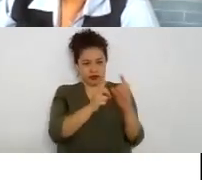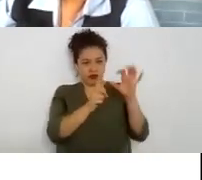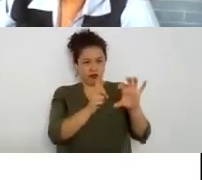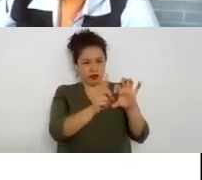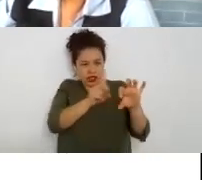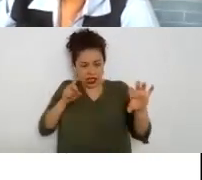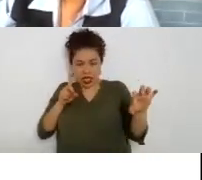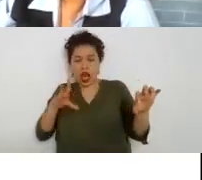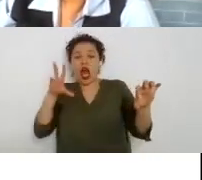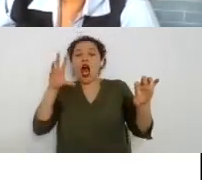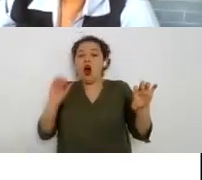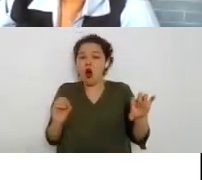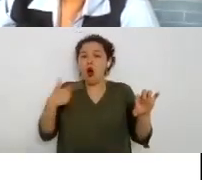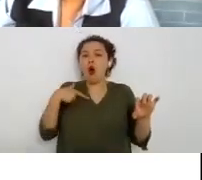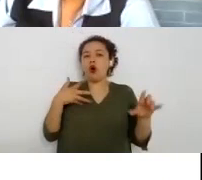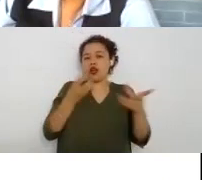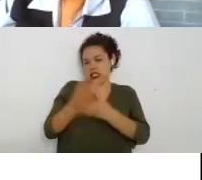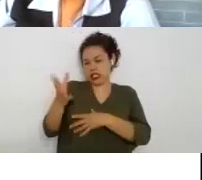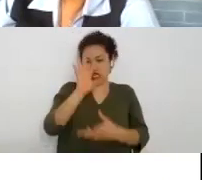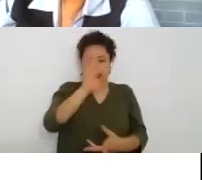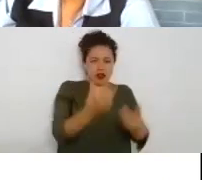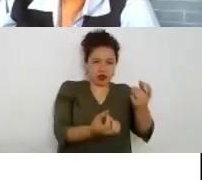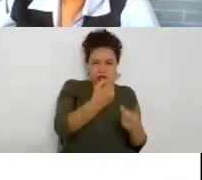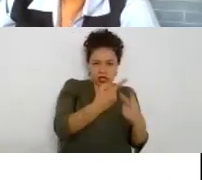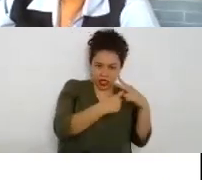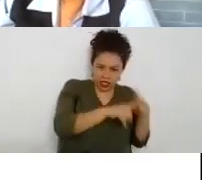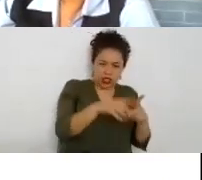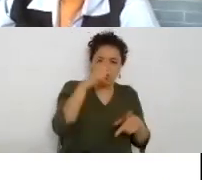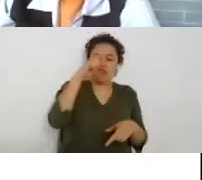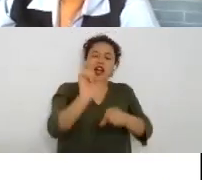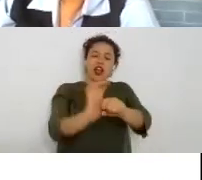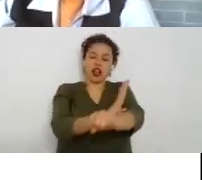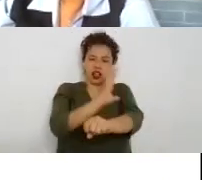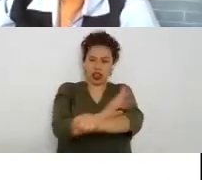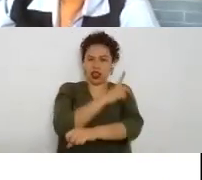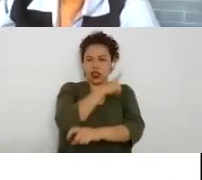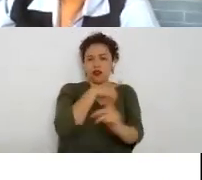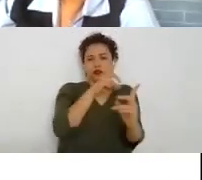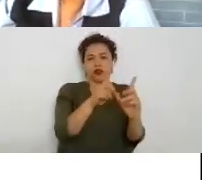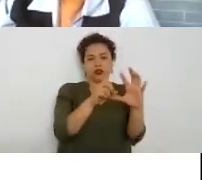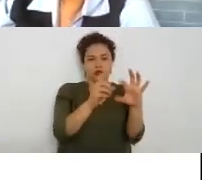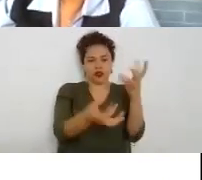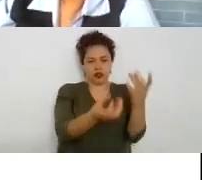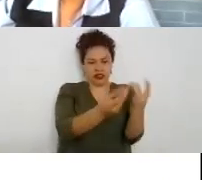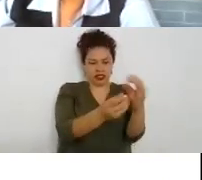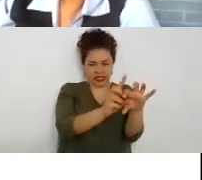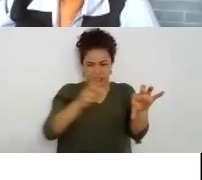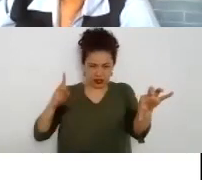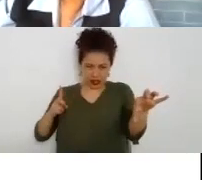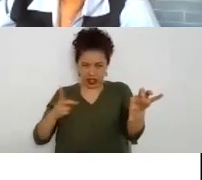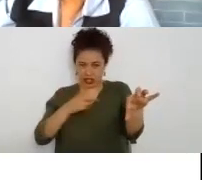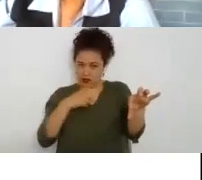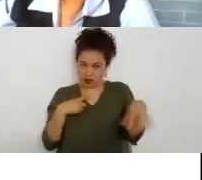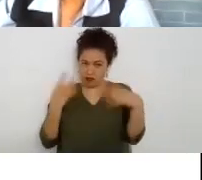algún conato de incendio, alguna falla eléctrica y demás, tenemos que alejarnos, ¿de acuerdo? De aquí entra